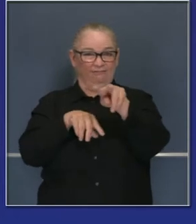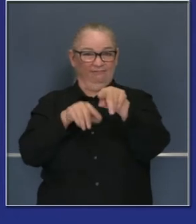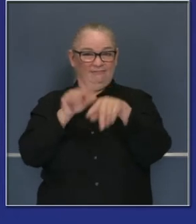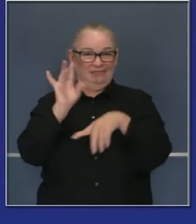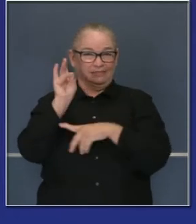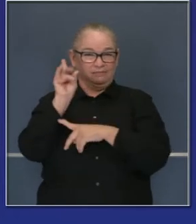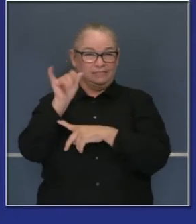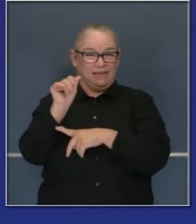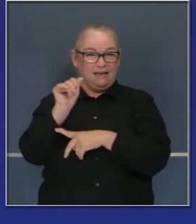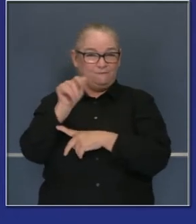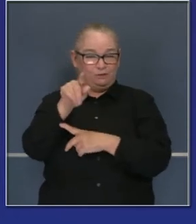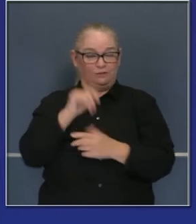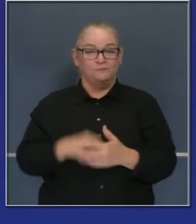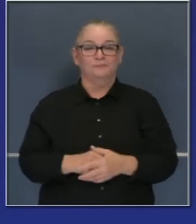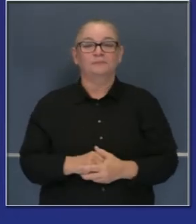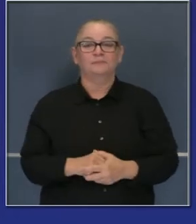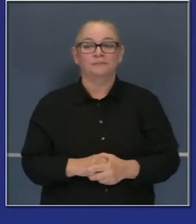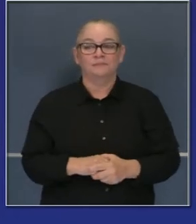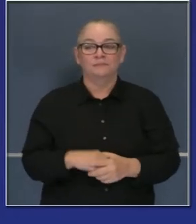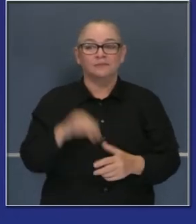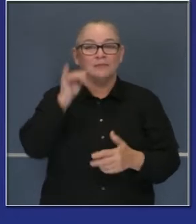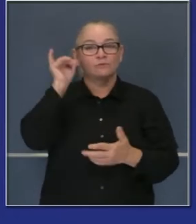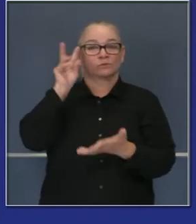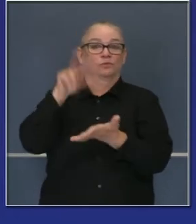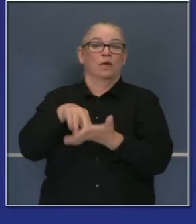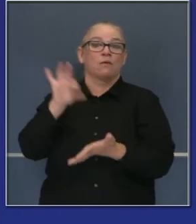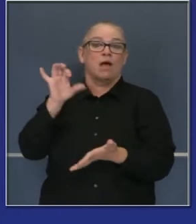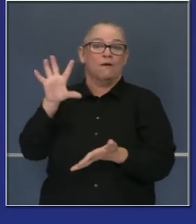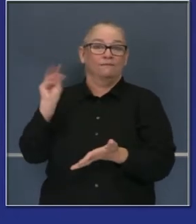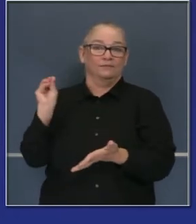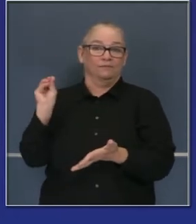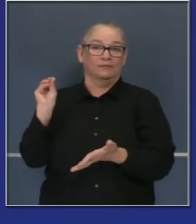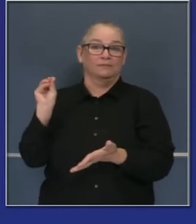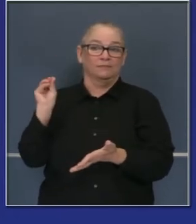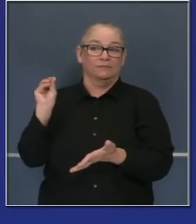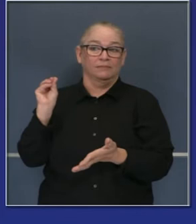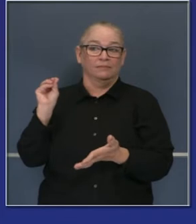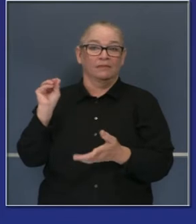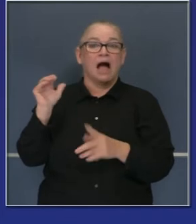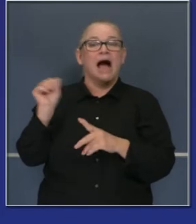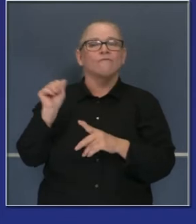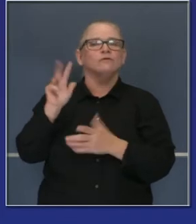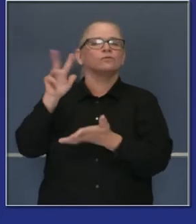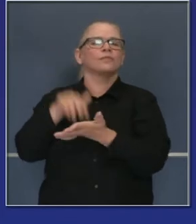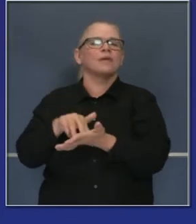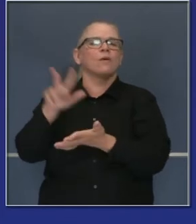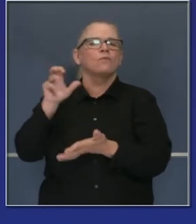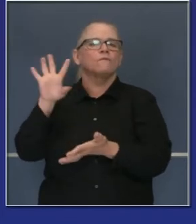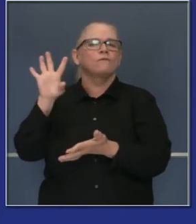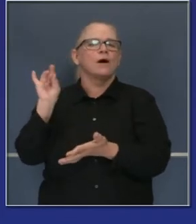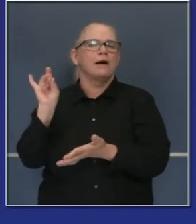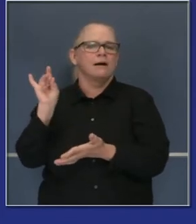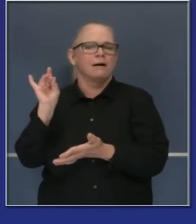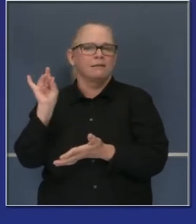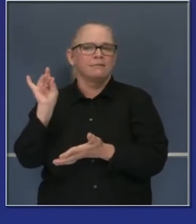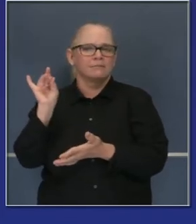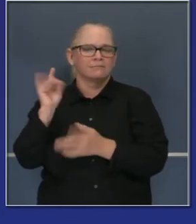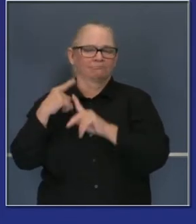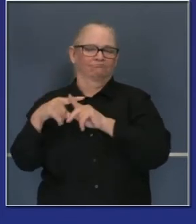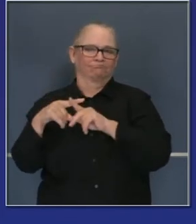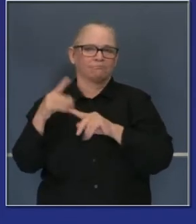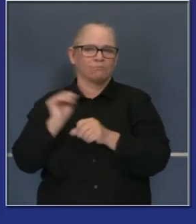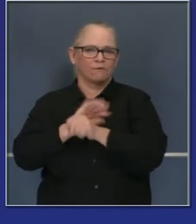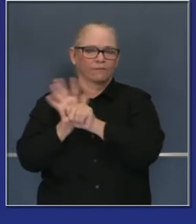del 2000 950 casos el promedio de siete días tres mil 348 que es un cambio